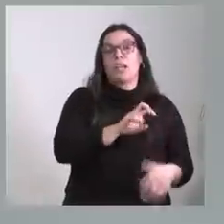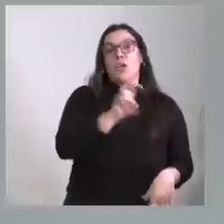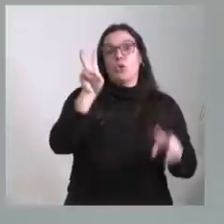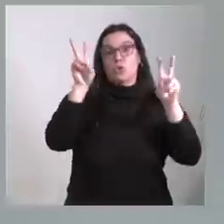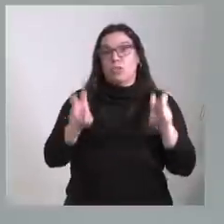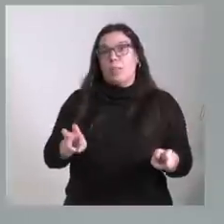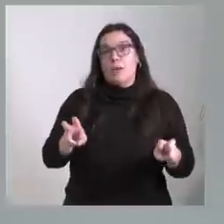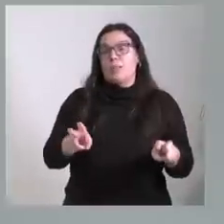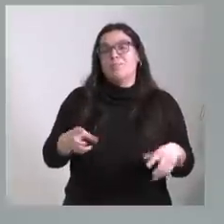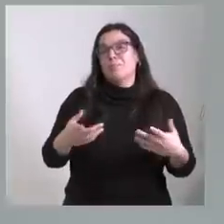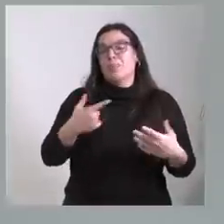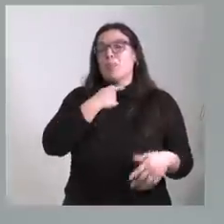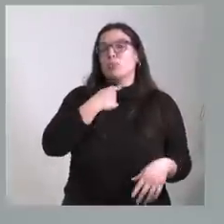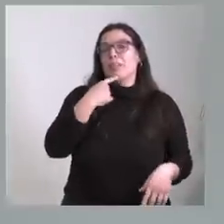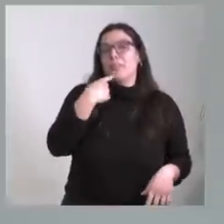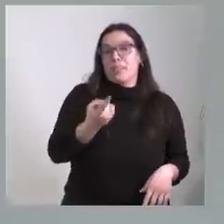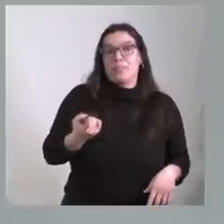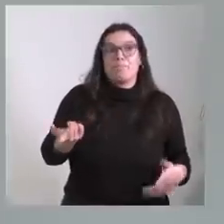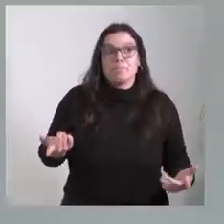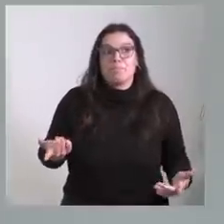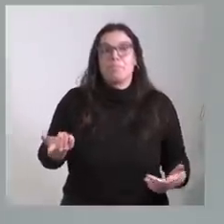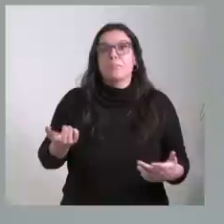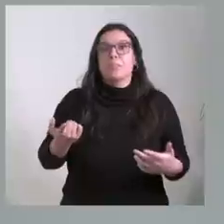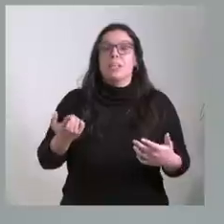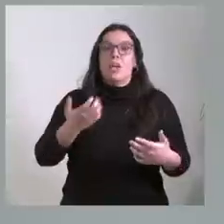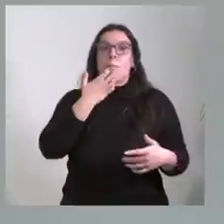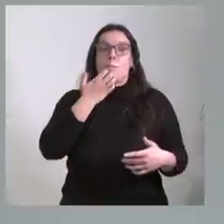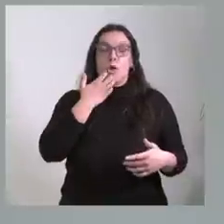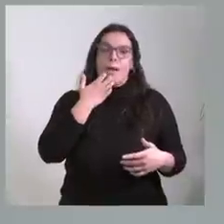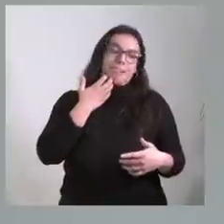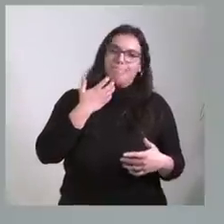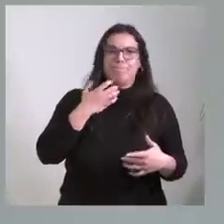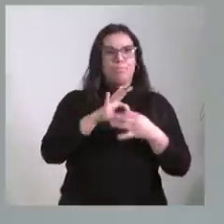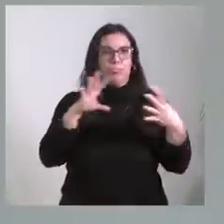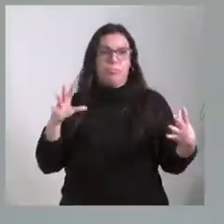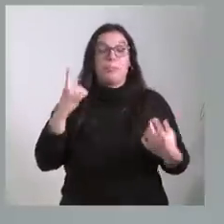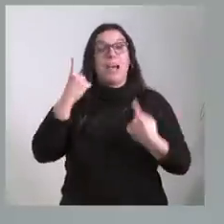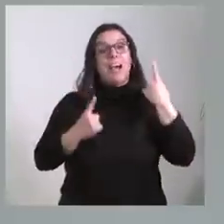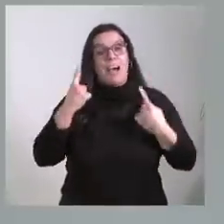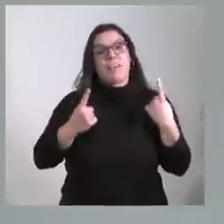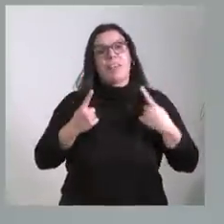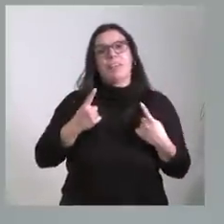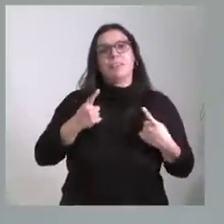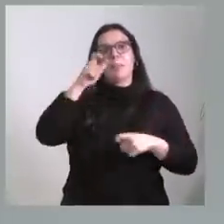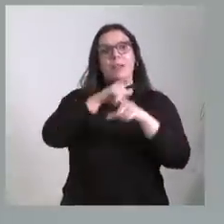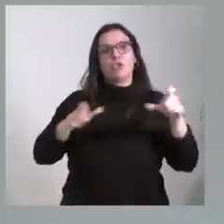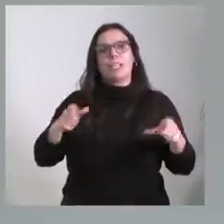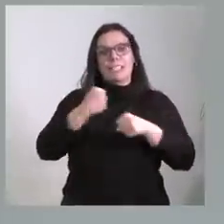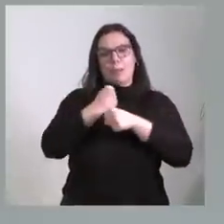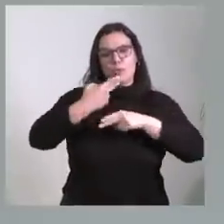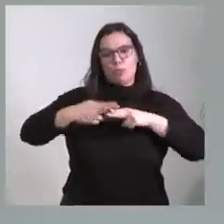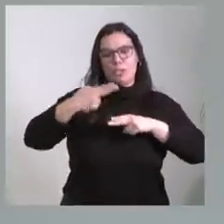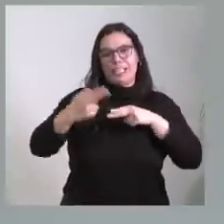simplemente me gustaría decir que no está la cosa para bromas a veces los que ejercemos la política tenemos que tener en cuenta